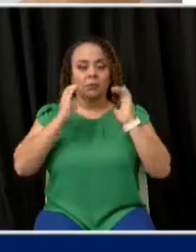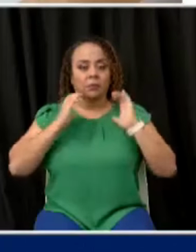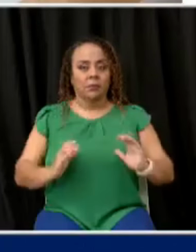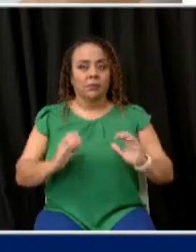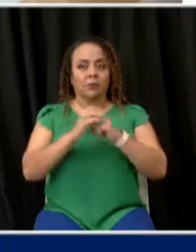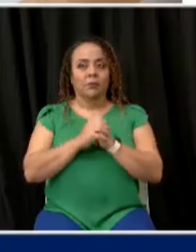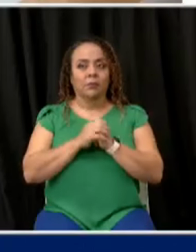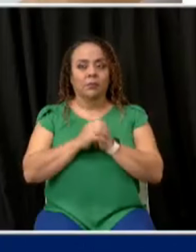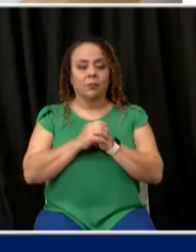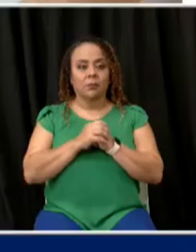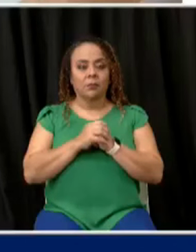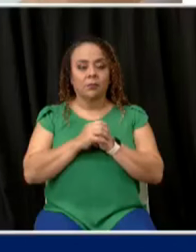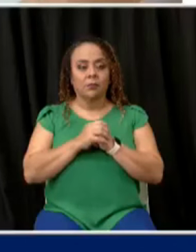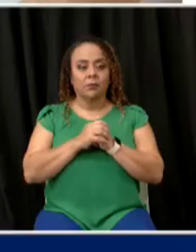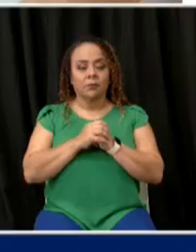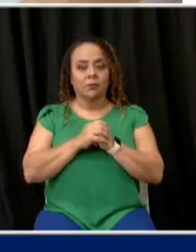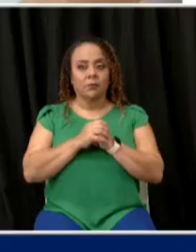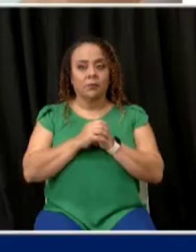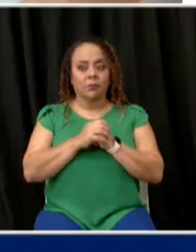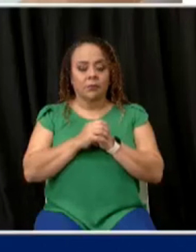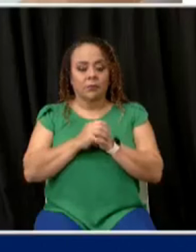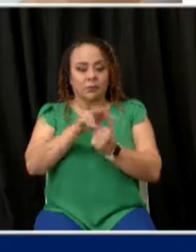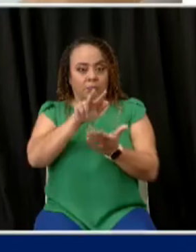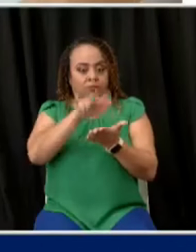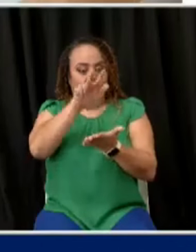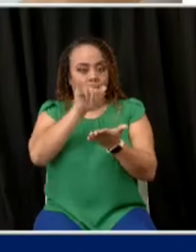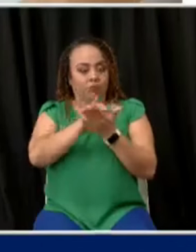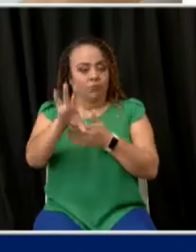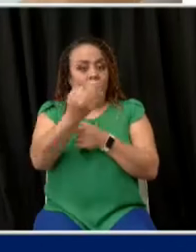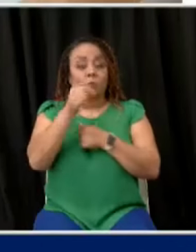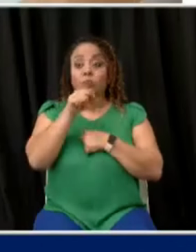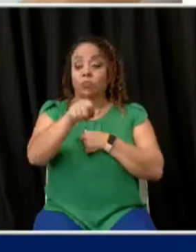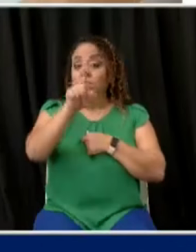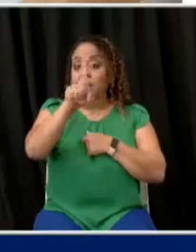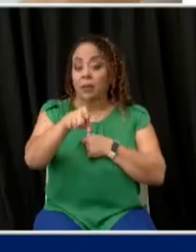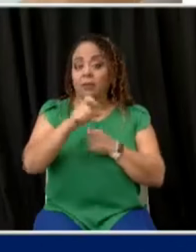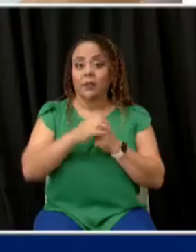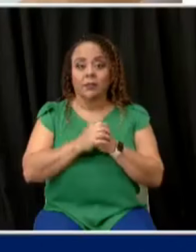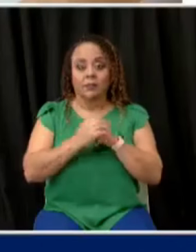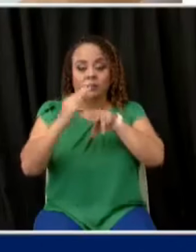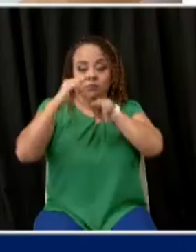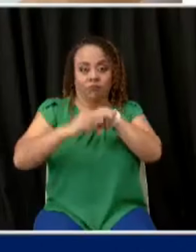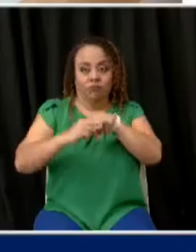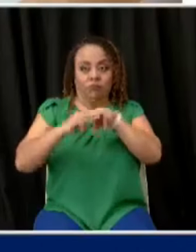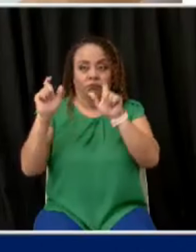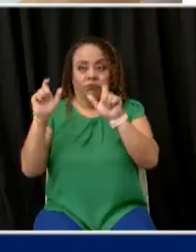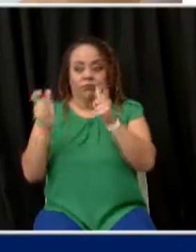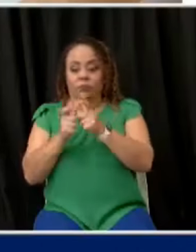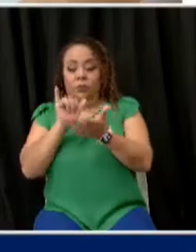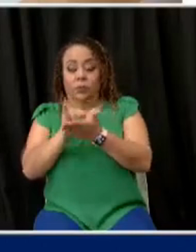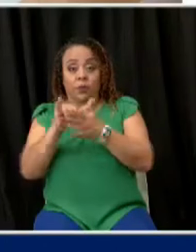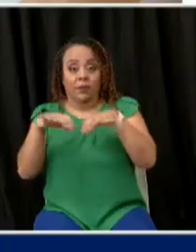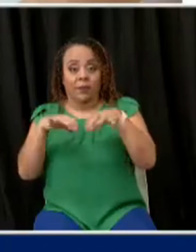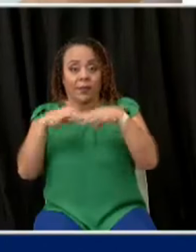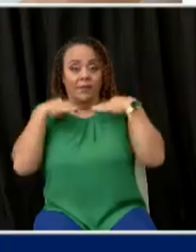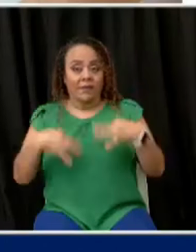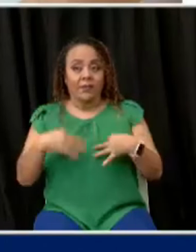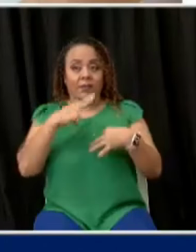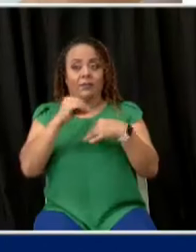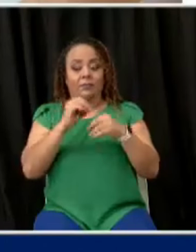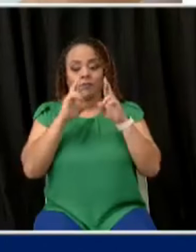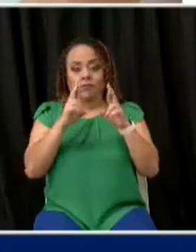a uno, lo vara de tal manera de que usted tenga que sentarse, disminuir su actividad física y ojalá